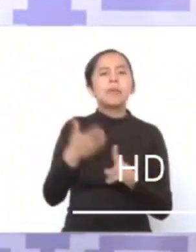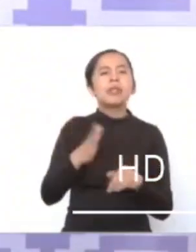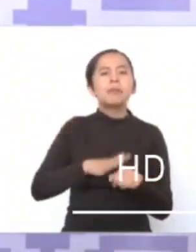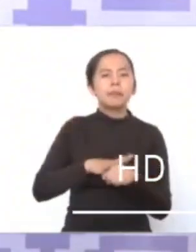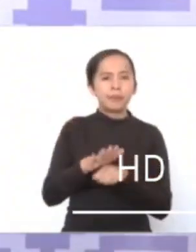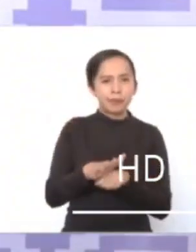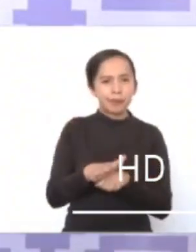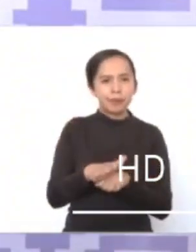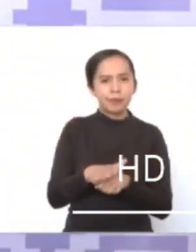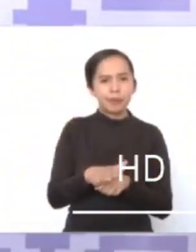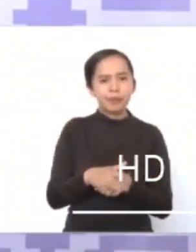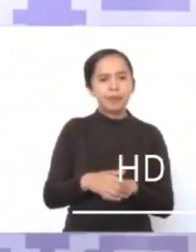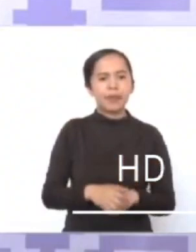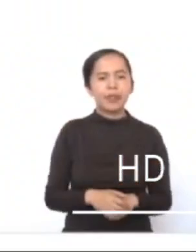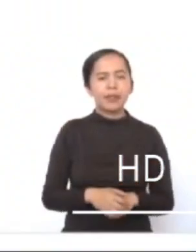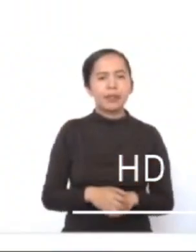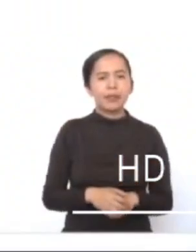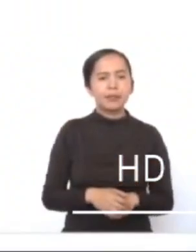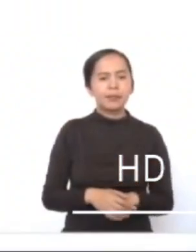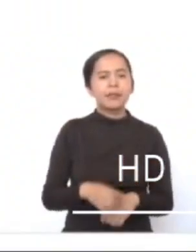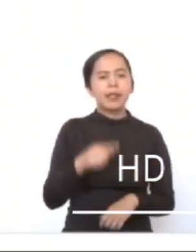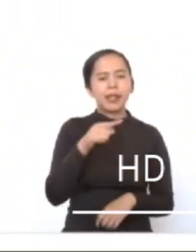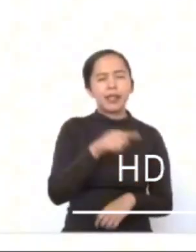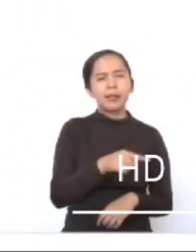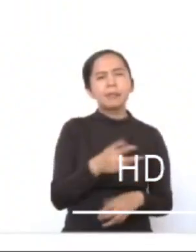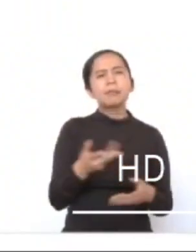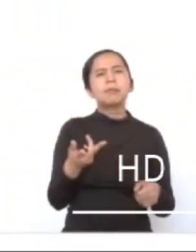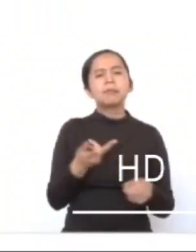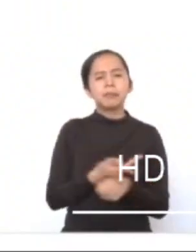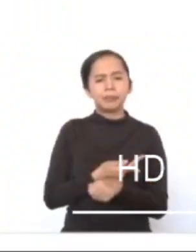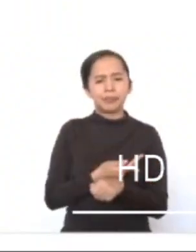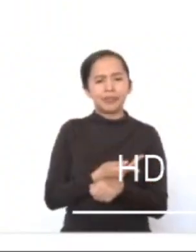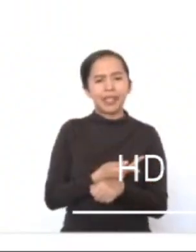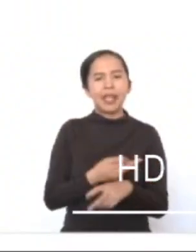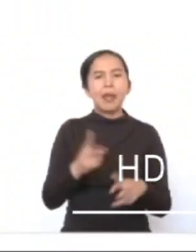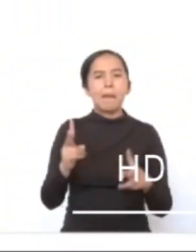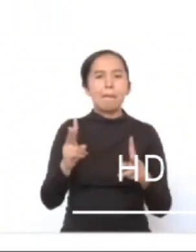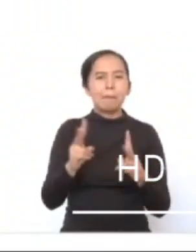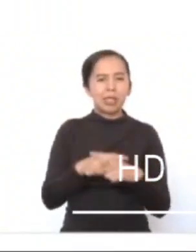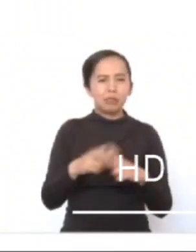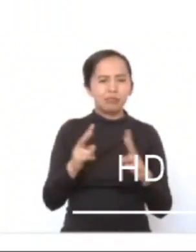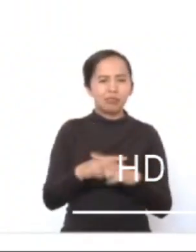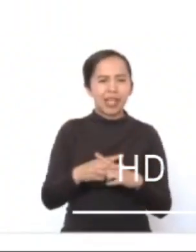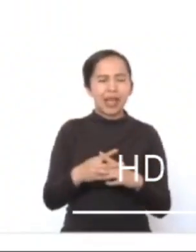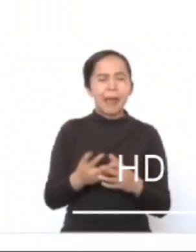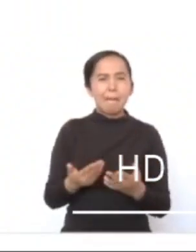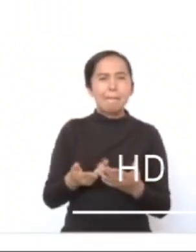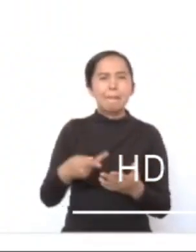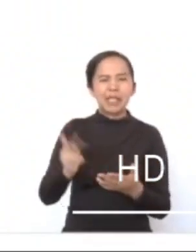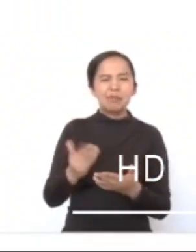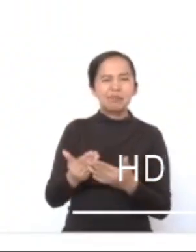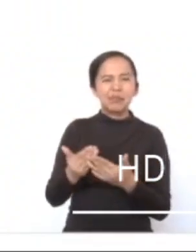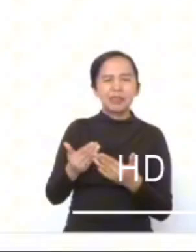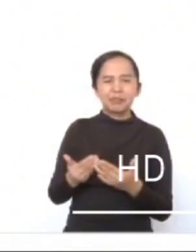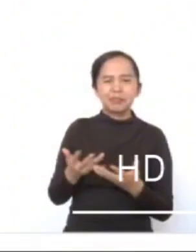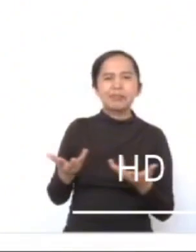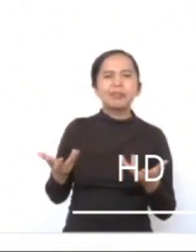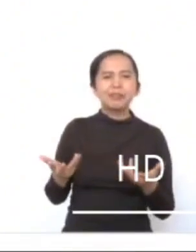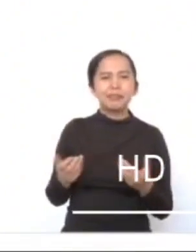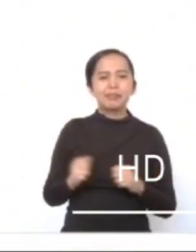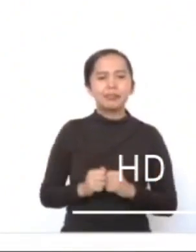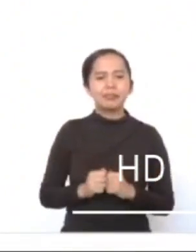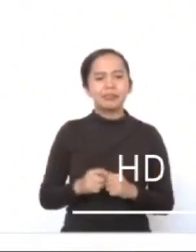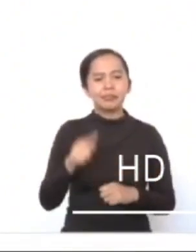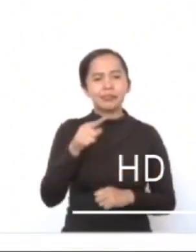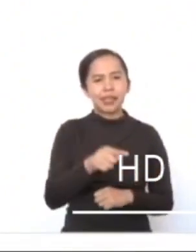detrás, o cuál es la otra moneda, la sombra de la violencia frente a la luminosa presencia de